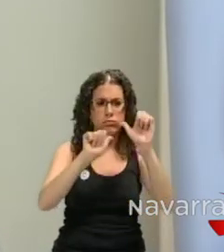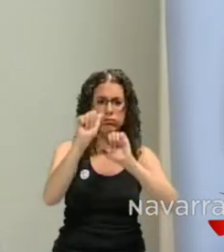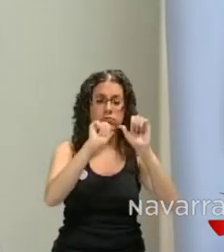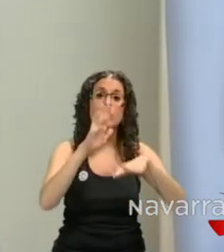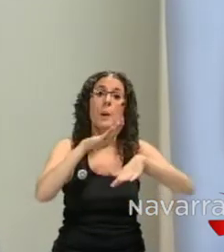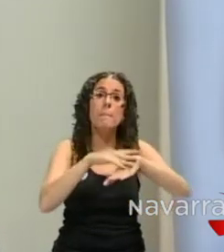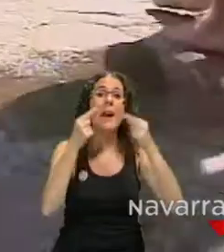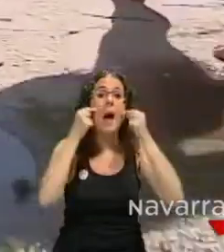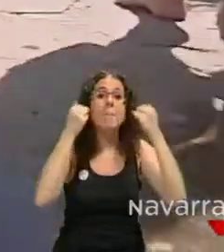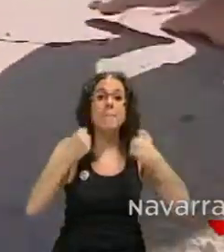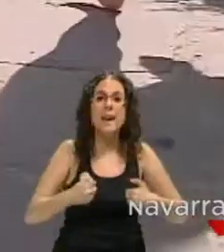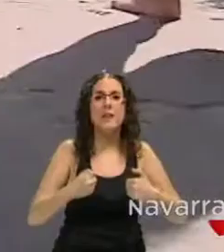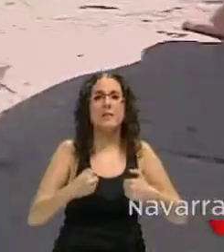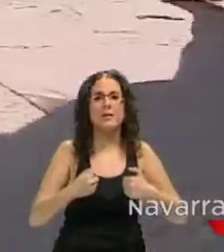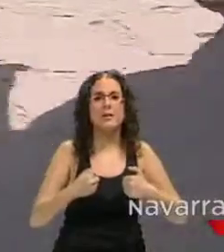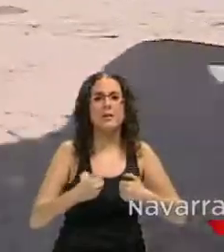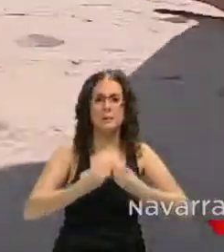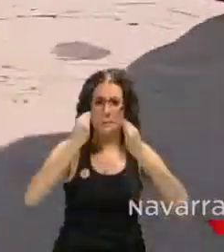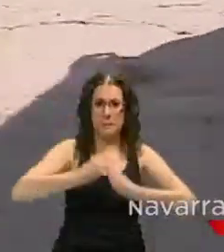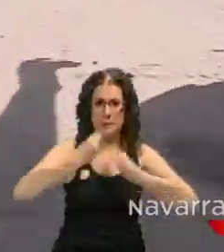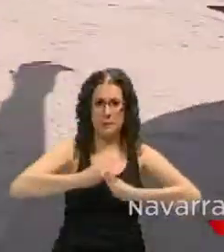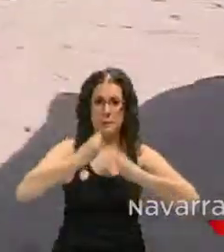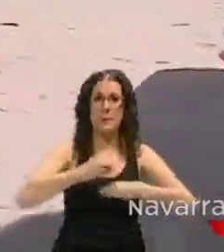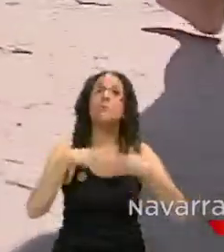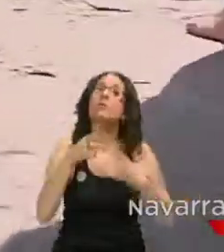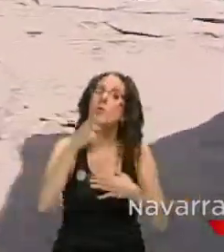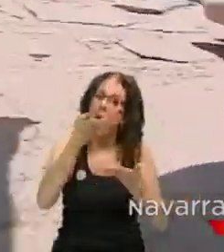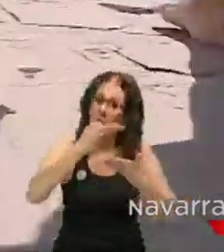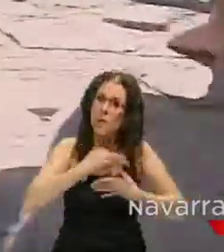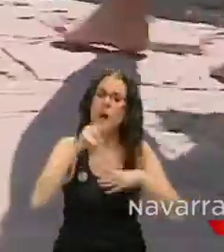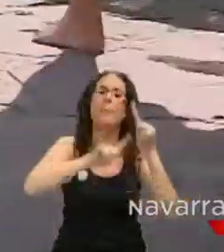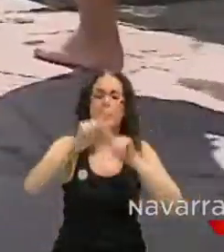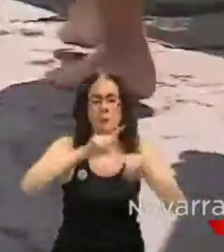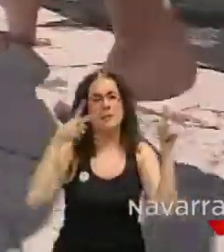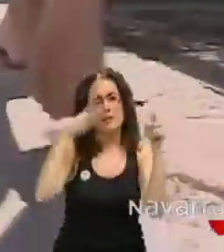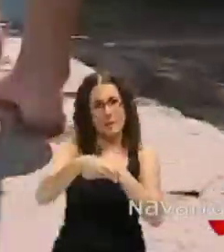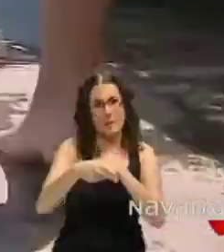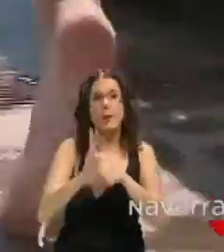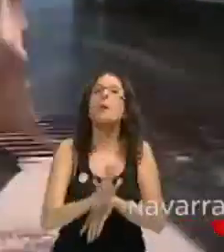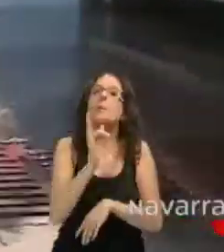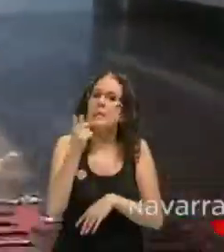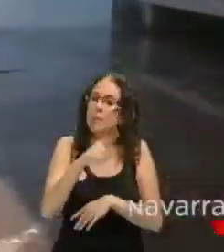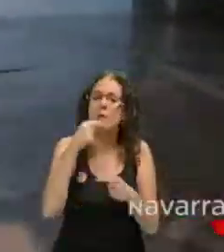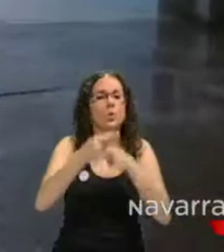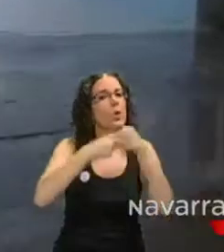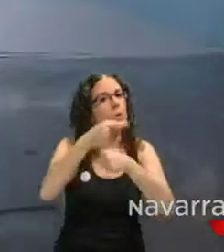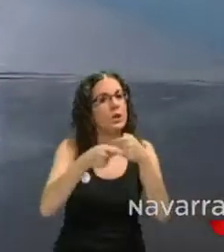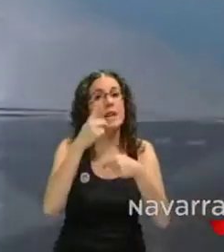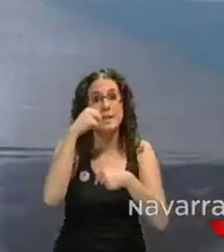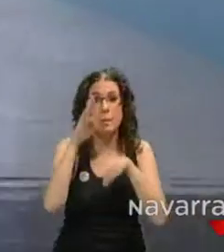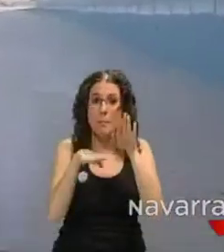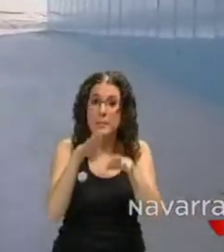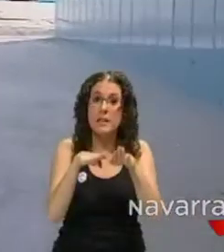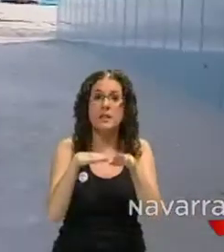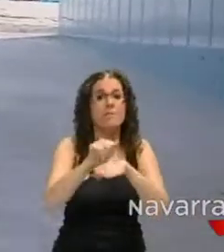hidratada, ¿vale? Con eso nos quitamos muchos problemas. Una buena higiene, lavarse los pies diariamente, controlar el exceso